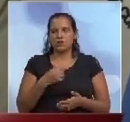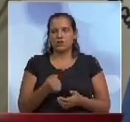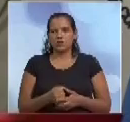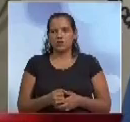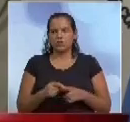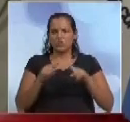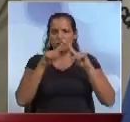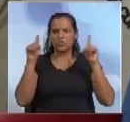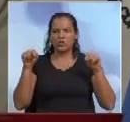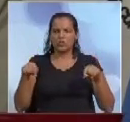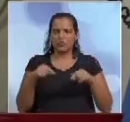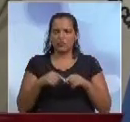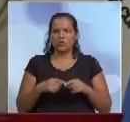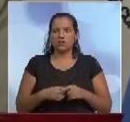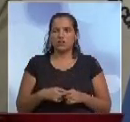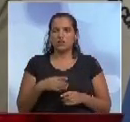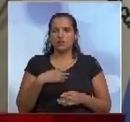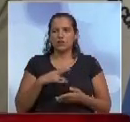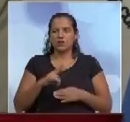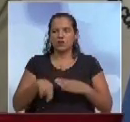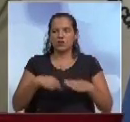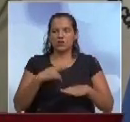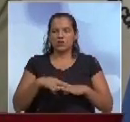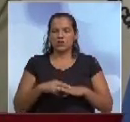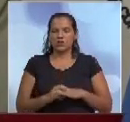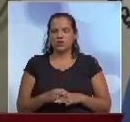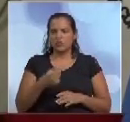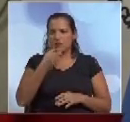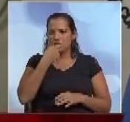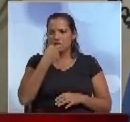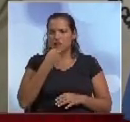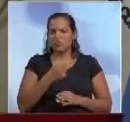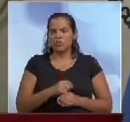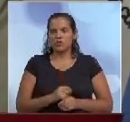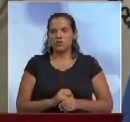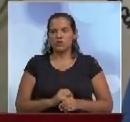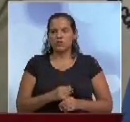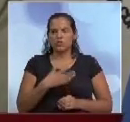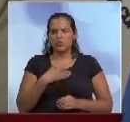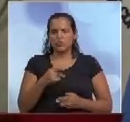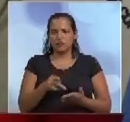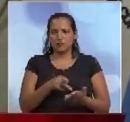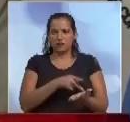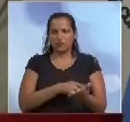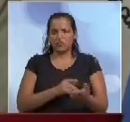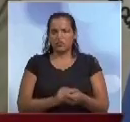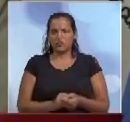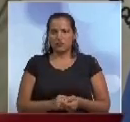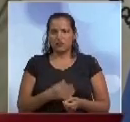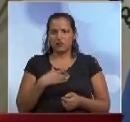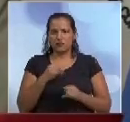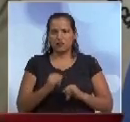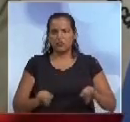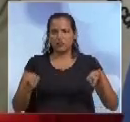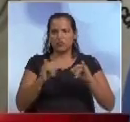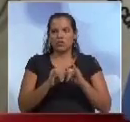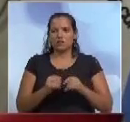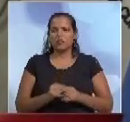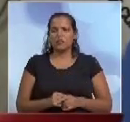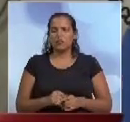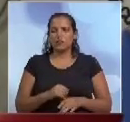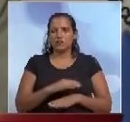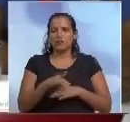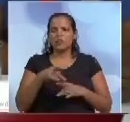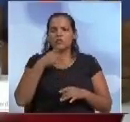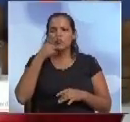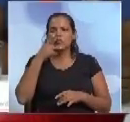cuadro básico nacional de medicamentos novena revisión. Este proceso es emblemático para la contratación pública